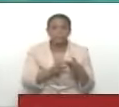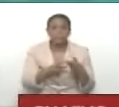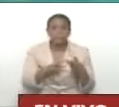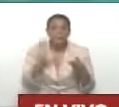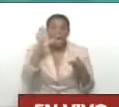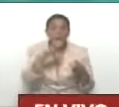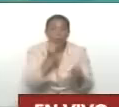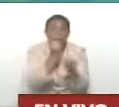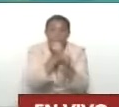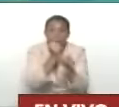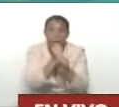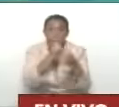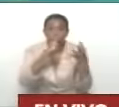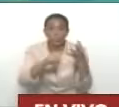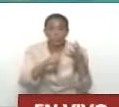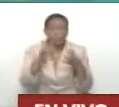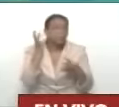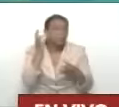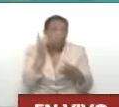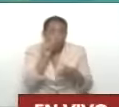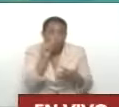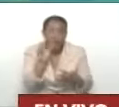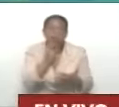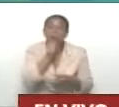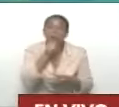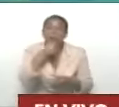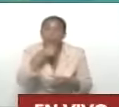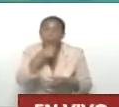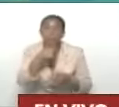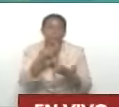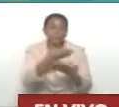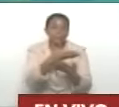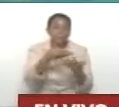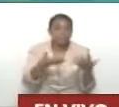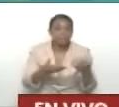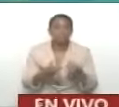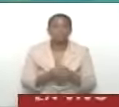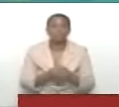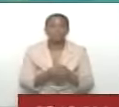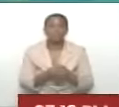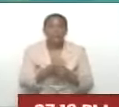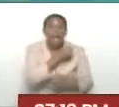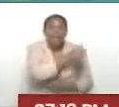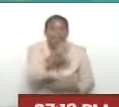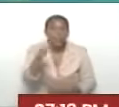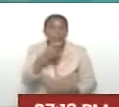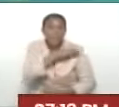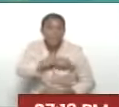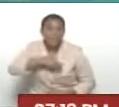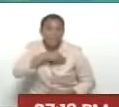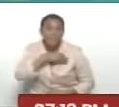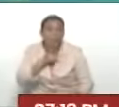los trabajadores, a las trabajadoras, a los abuelos, a las abuelas, a todo nuestro pueblo.